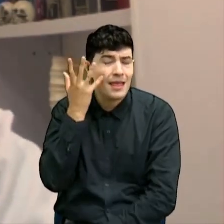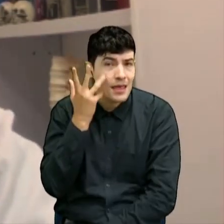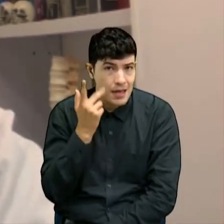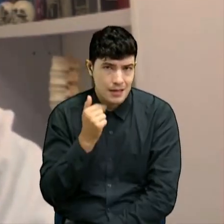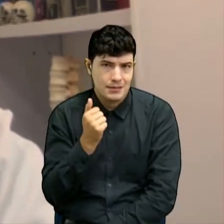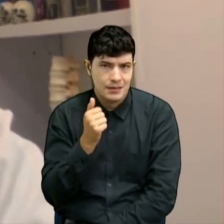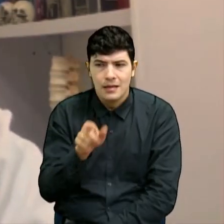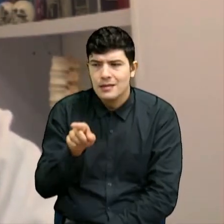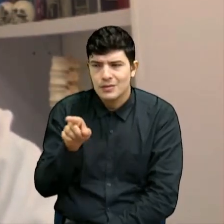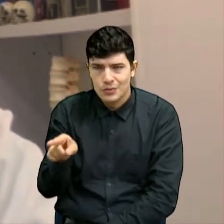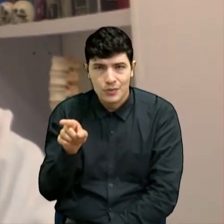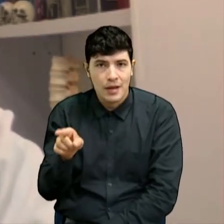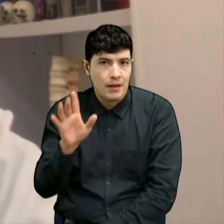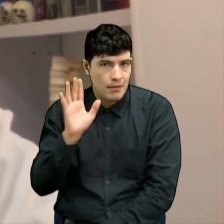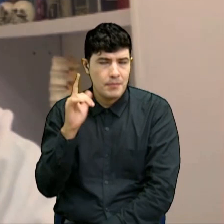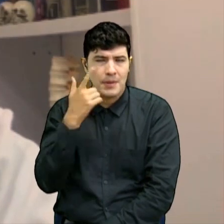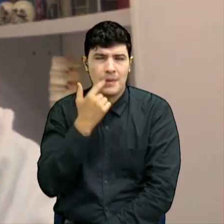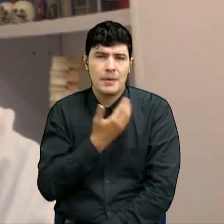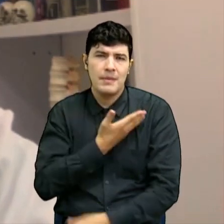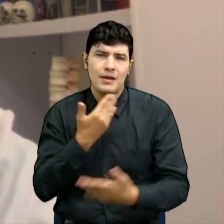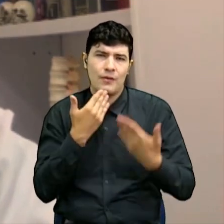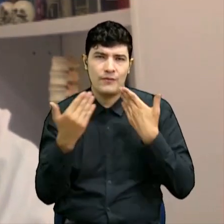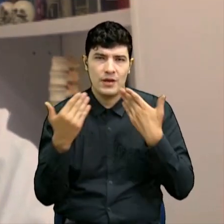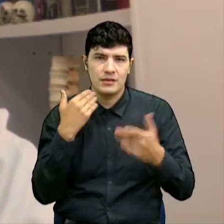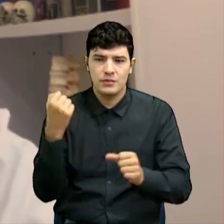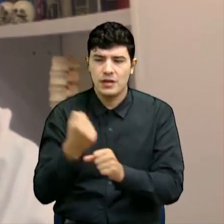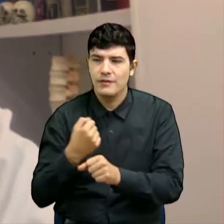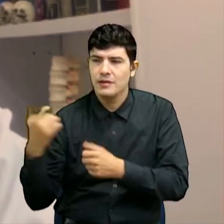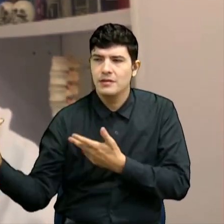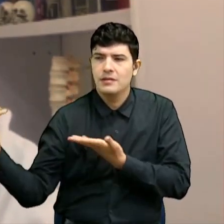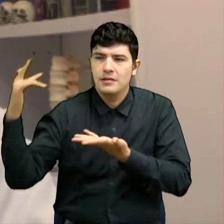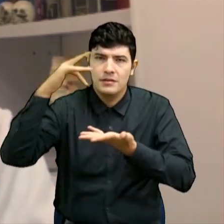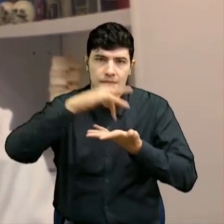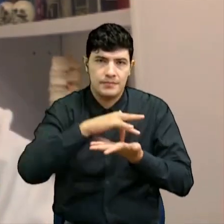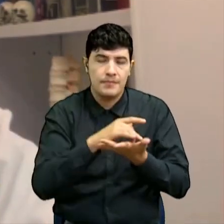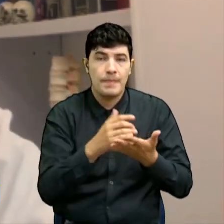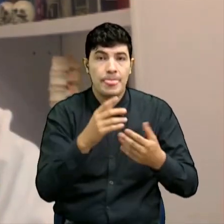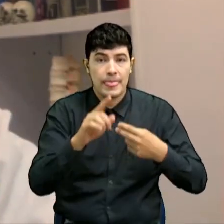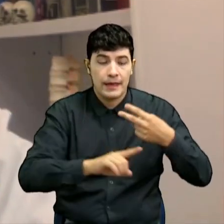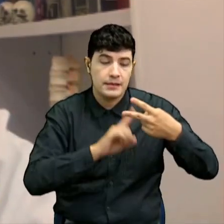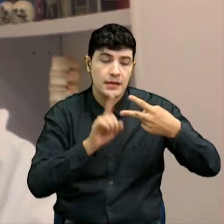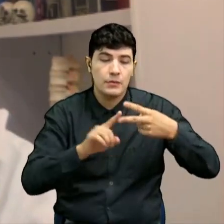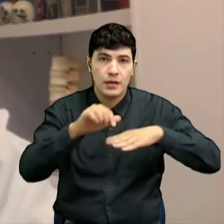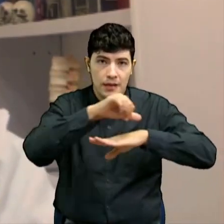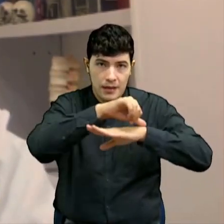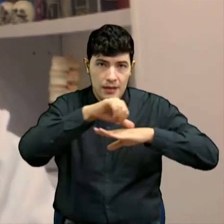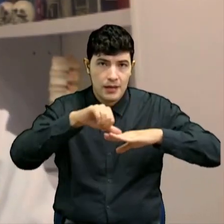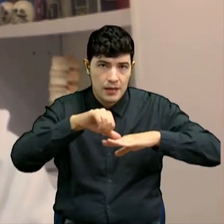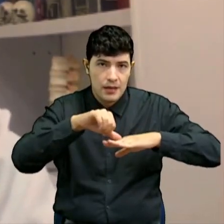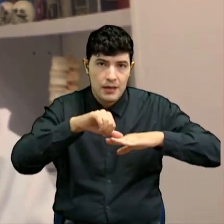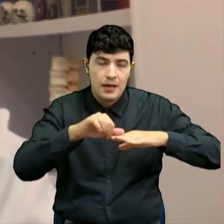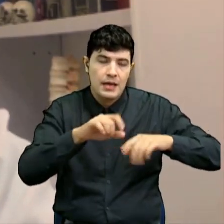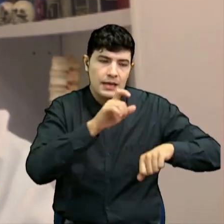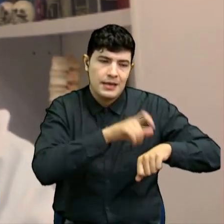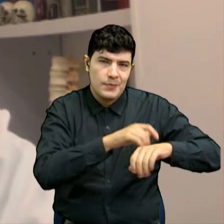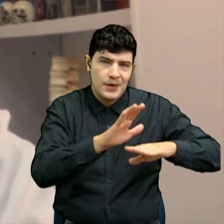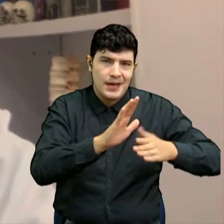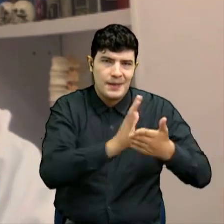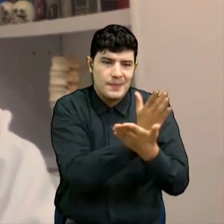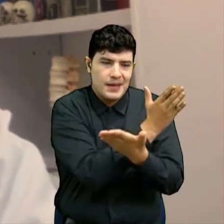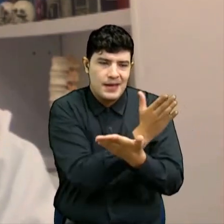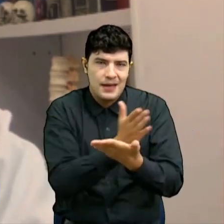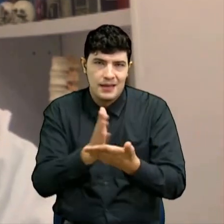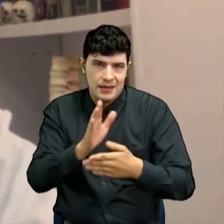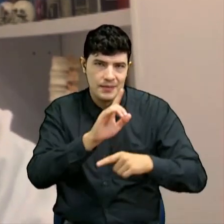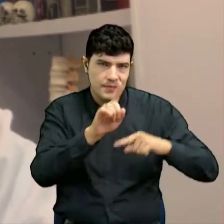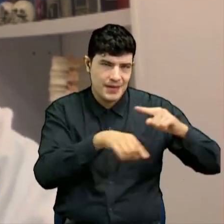hasta acá y se hace, ante tu pregunta, una segunda cirugía. Preferimos hacer 2 tiempos quirúrgicos para que la paciente